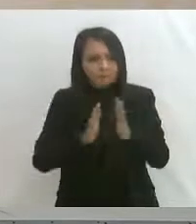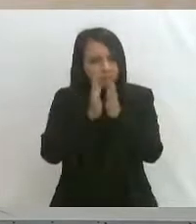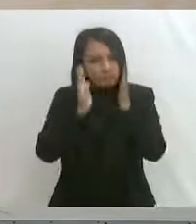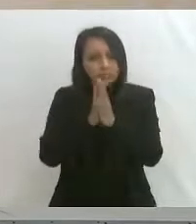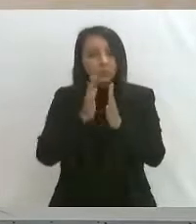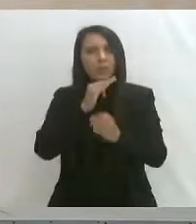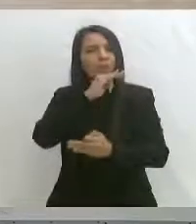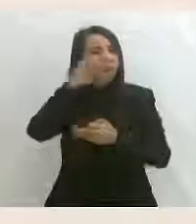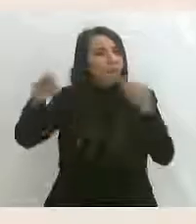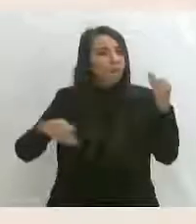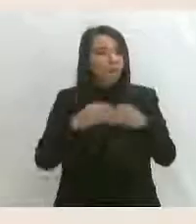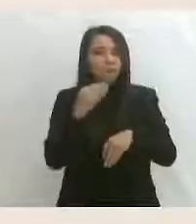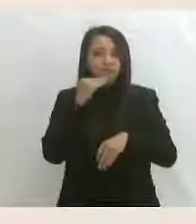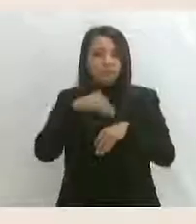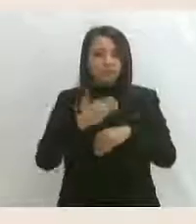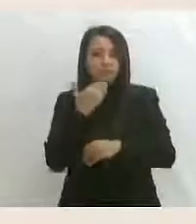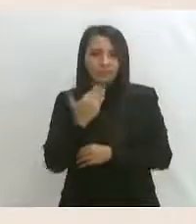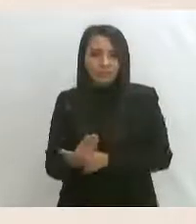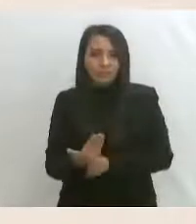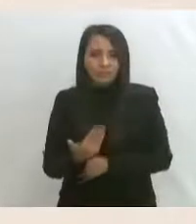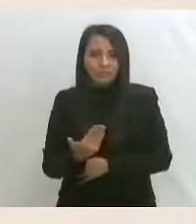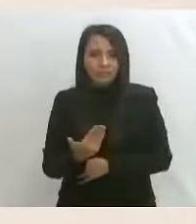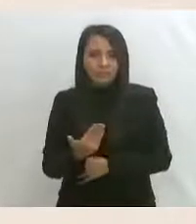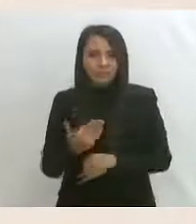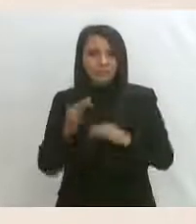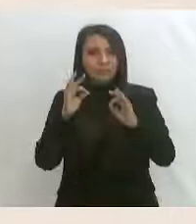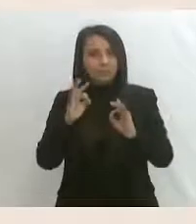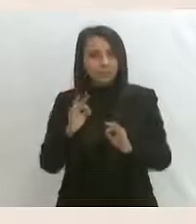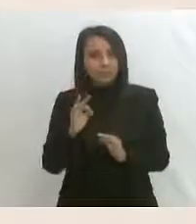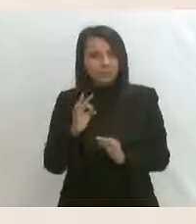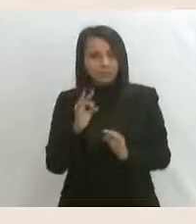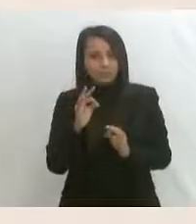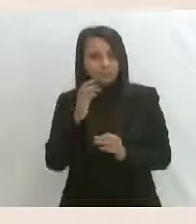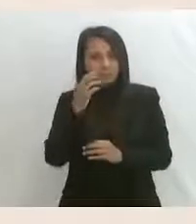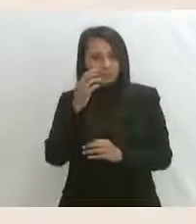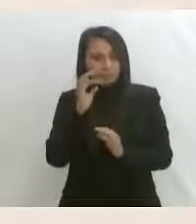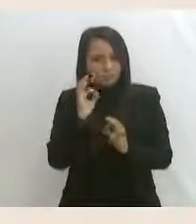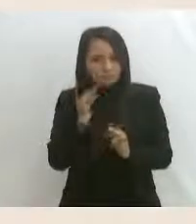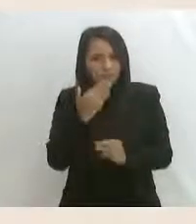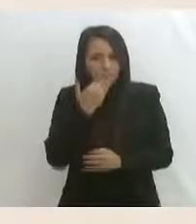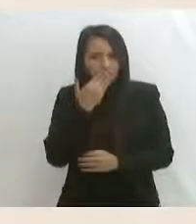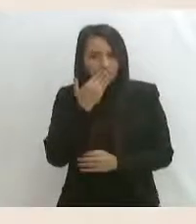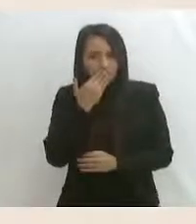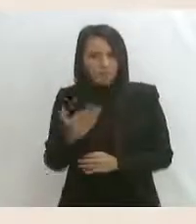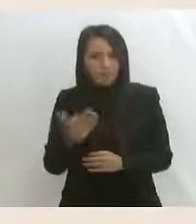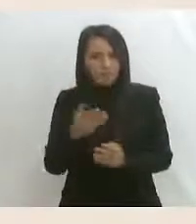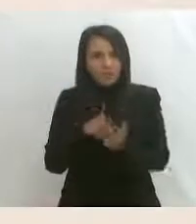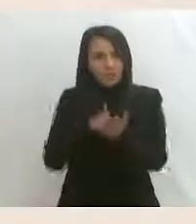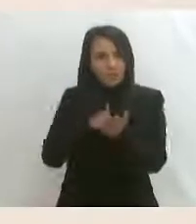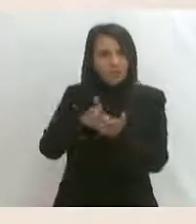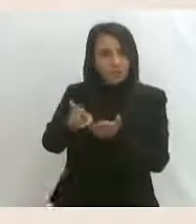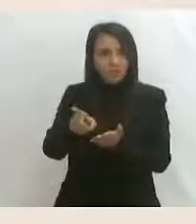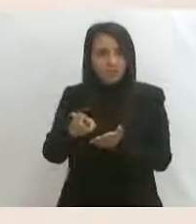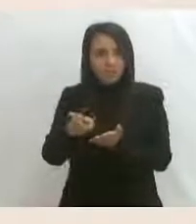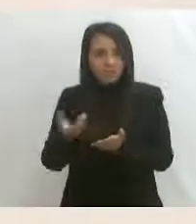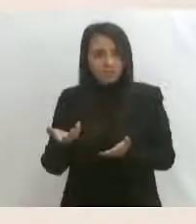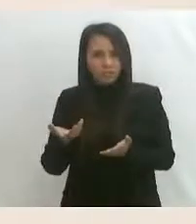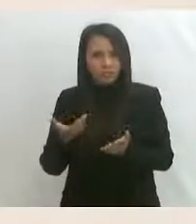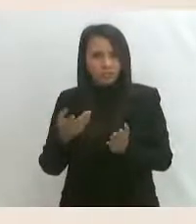bien, que haya un auténtico Estado de Derecho, no un Estado de chueco,